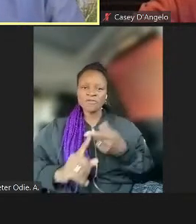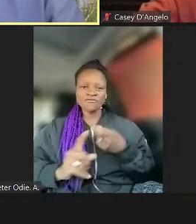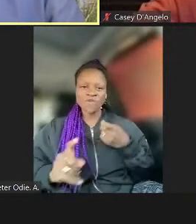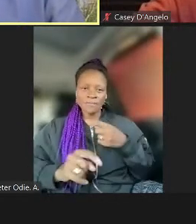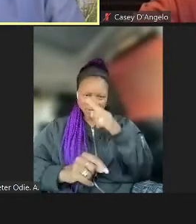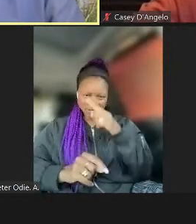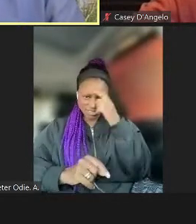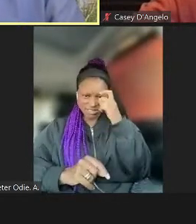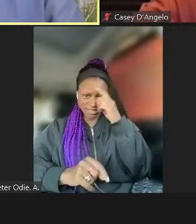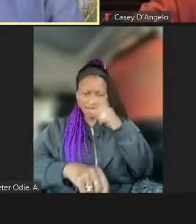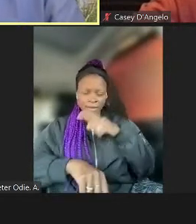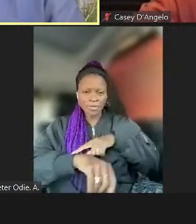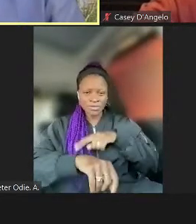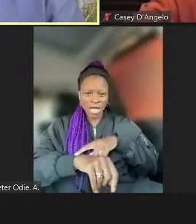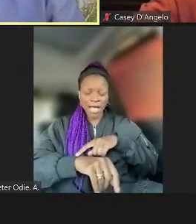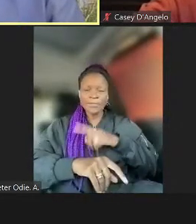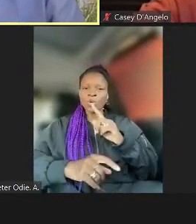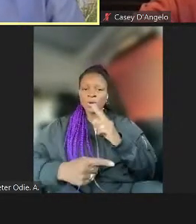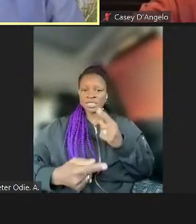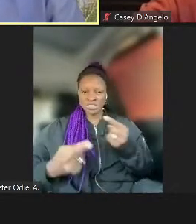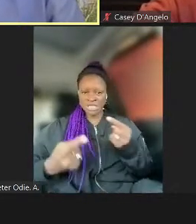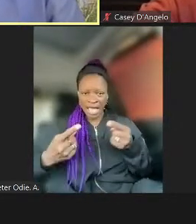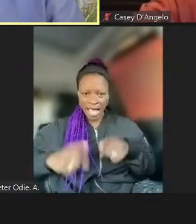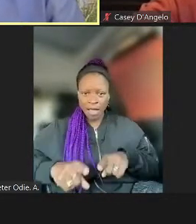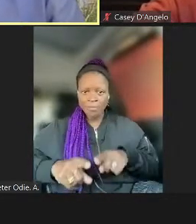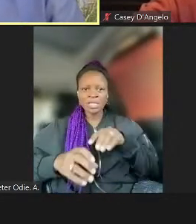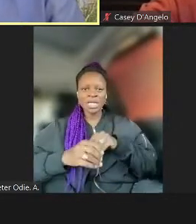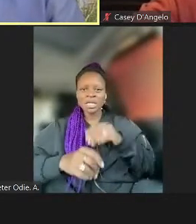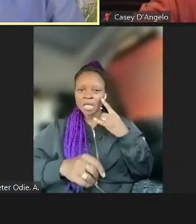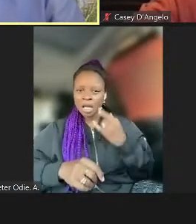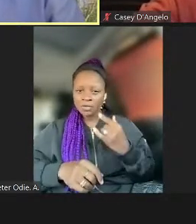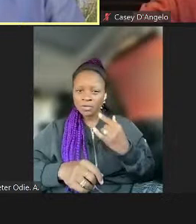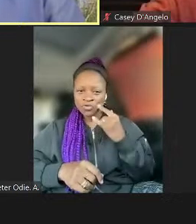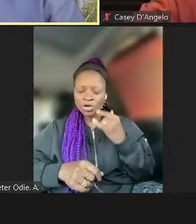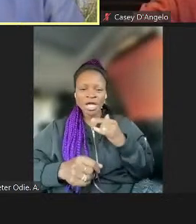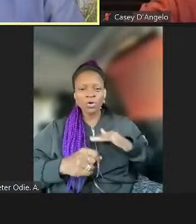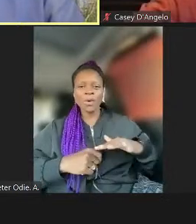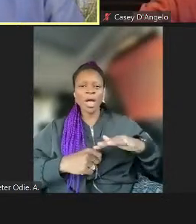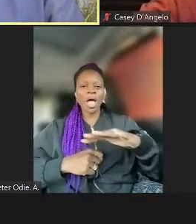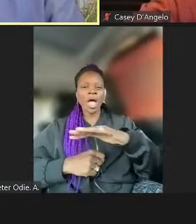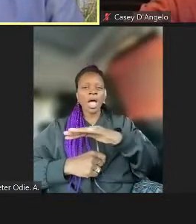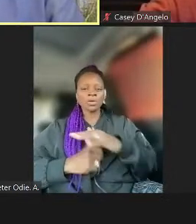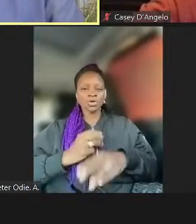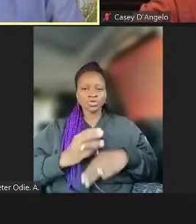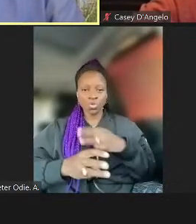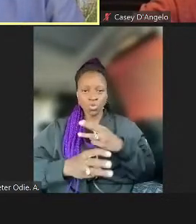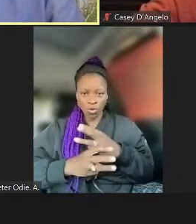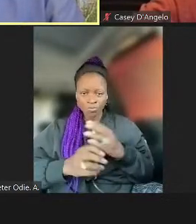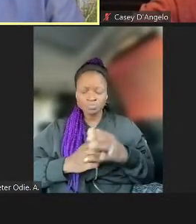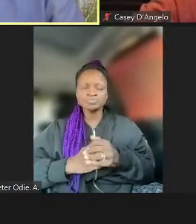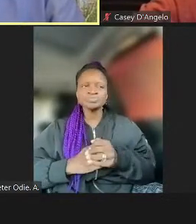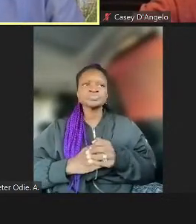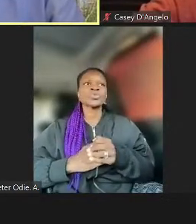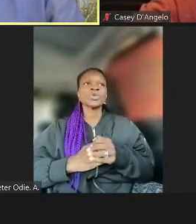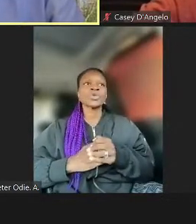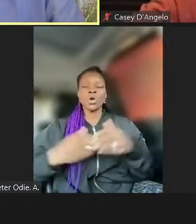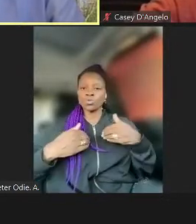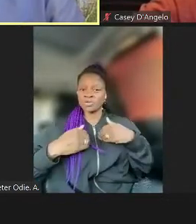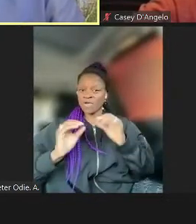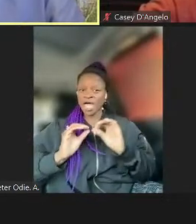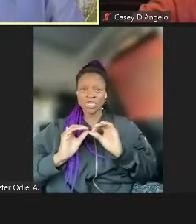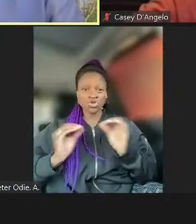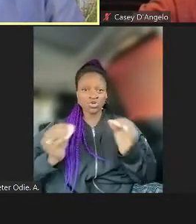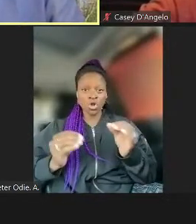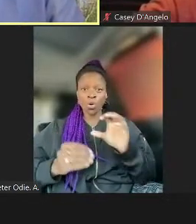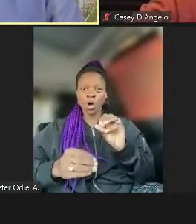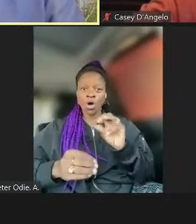brote que salió en el verano y está alrededor de todo el mundo. So, queremos asegurar de que no ha habido, hasta ahorita en el